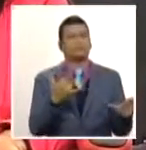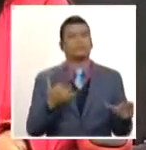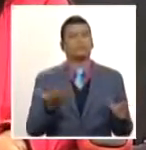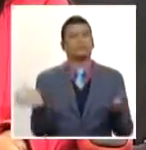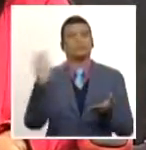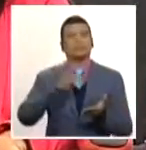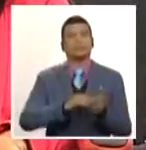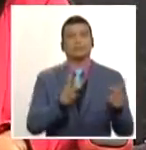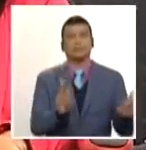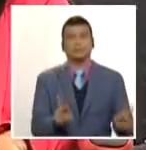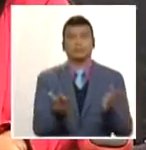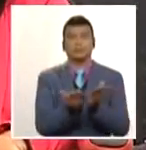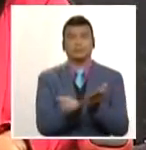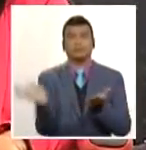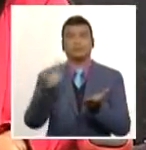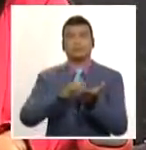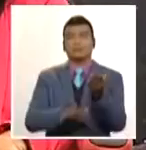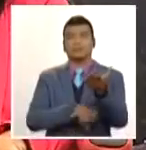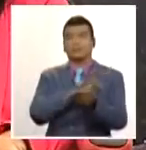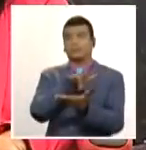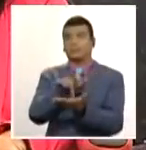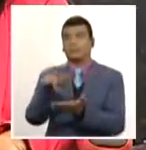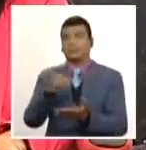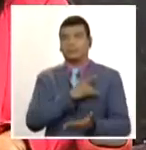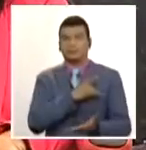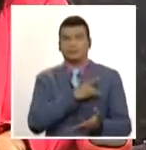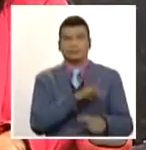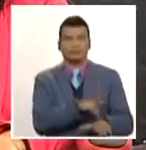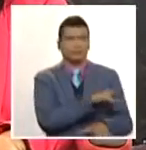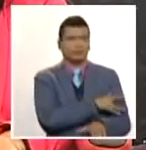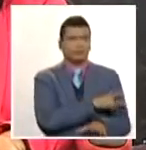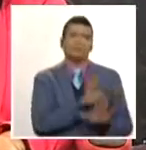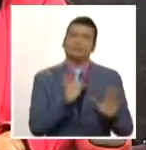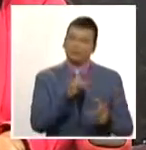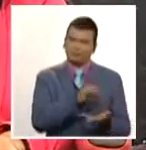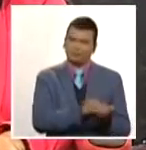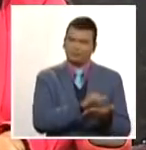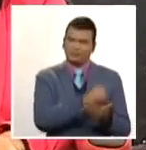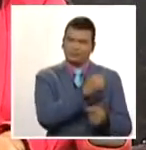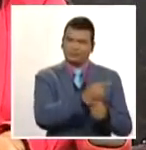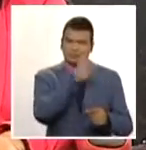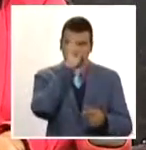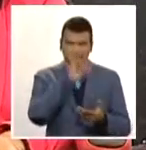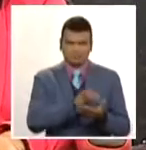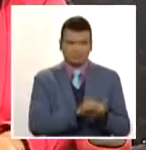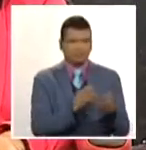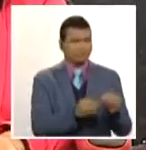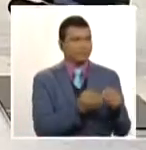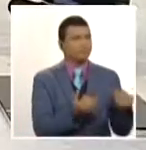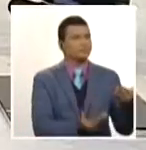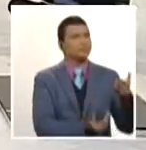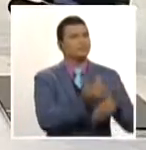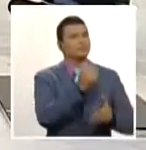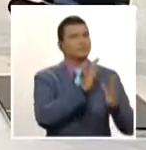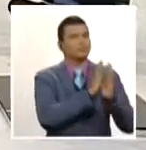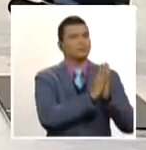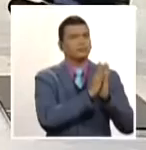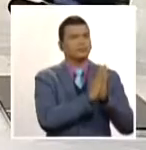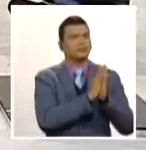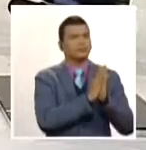los universitarios, entonces a madrugar un poco más. A madrugar un poco más. Bueno, arrancamos entonces